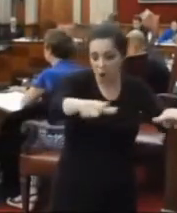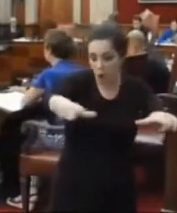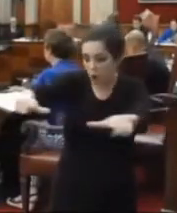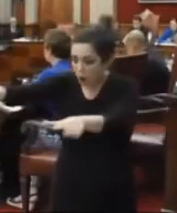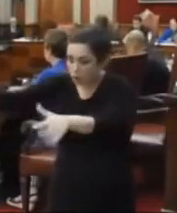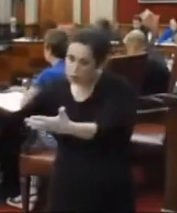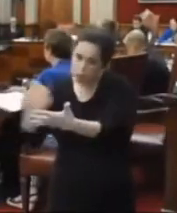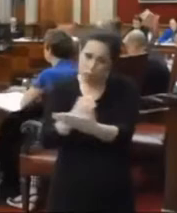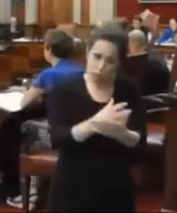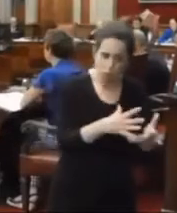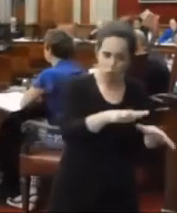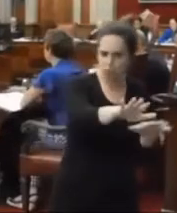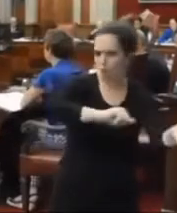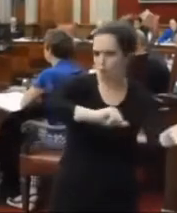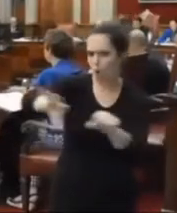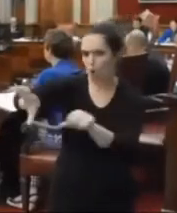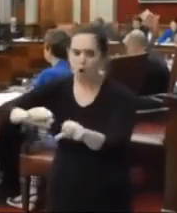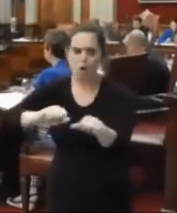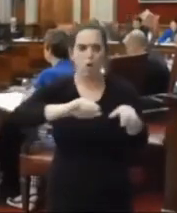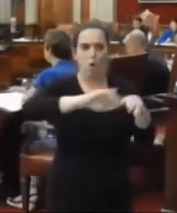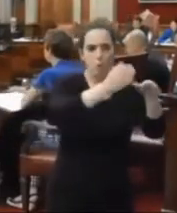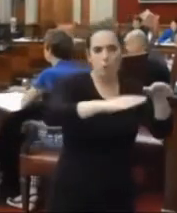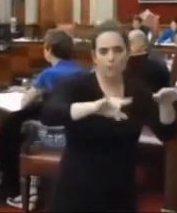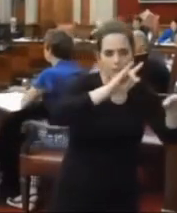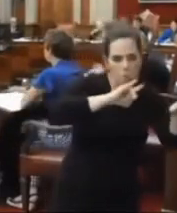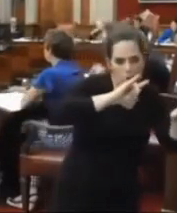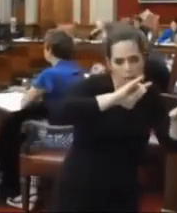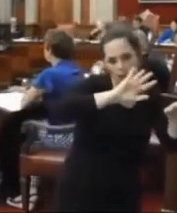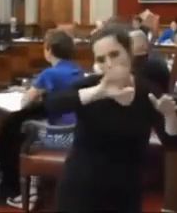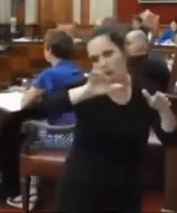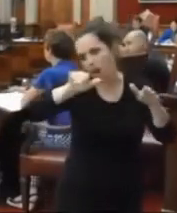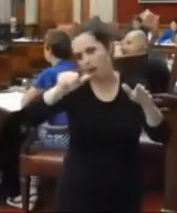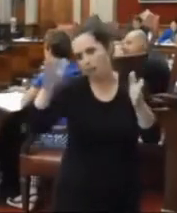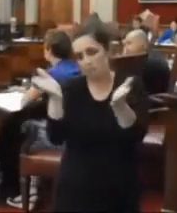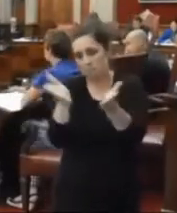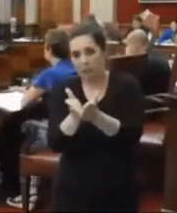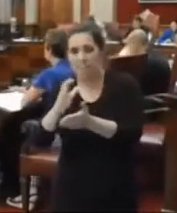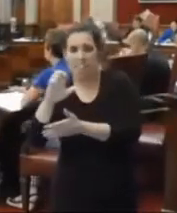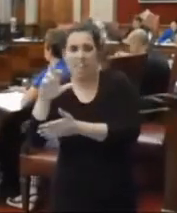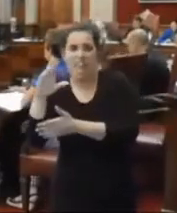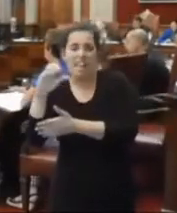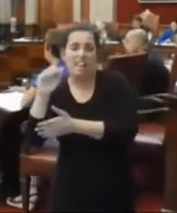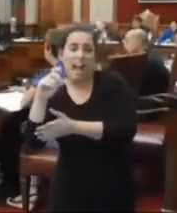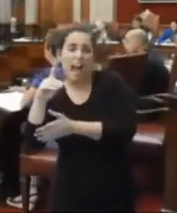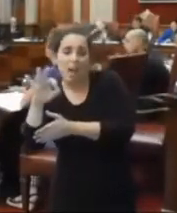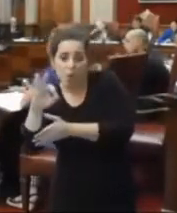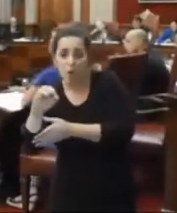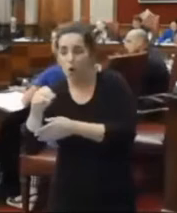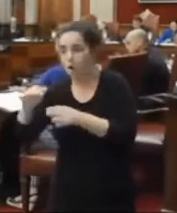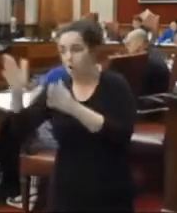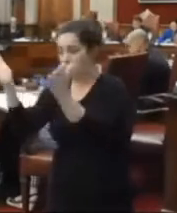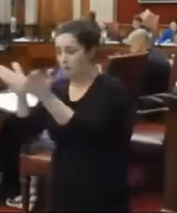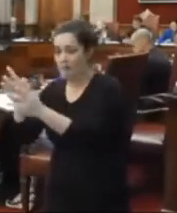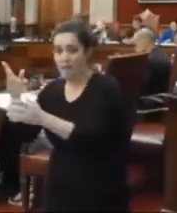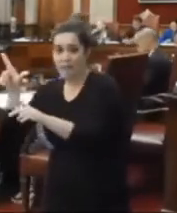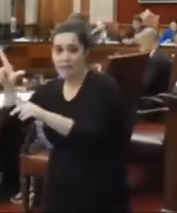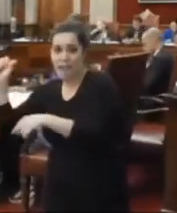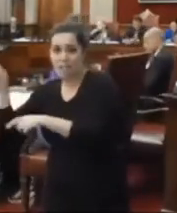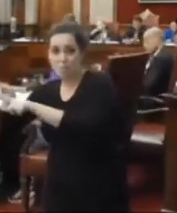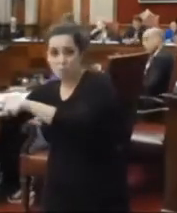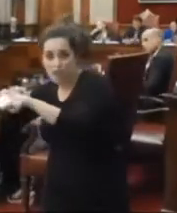Montaña Morera, parte del Valle del Cercado y del Valle de las Huertas hasta incluso la Playa de